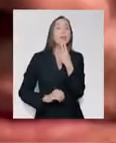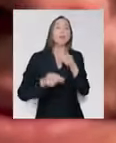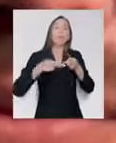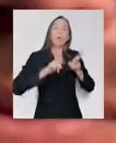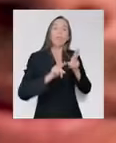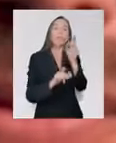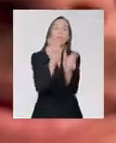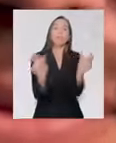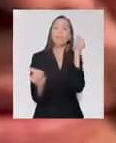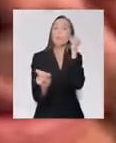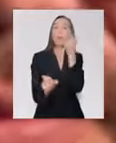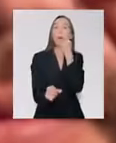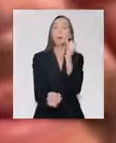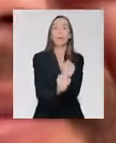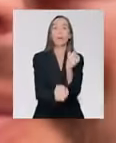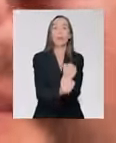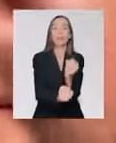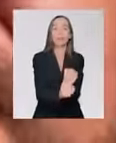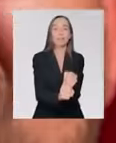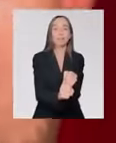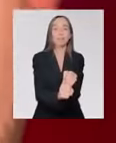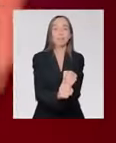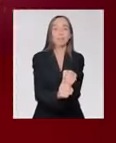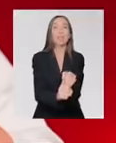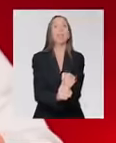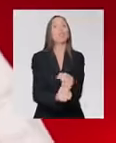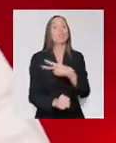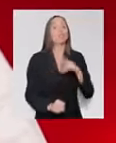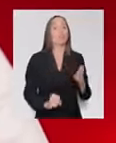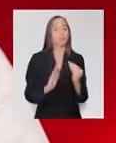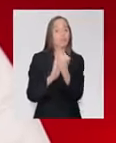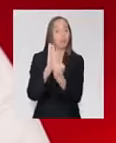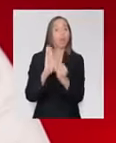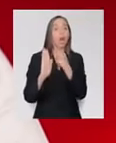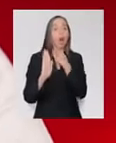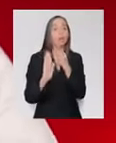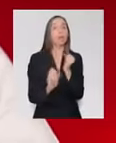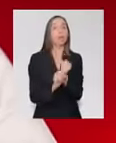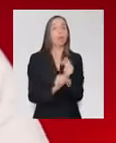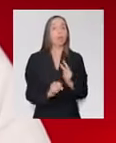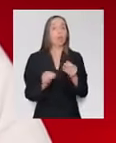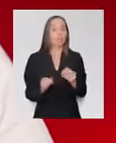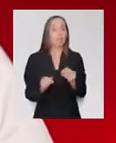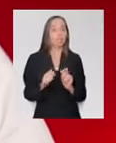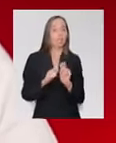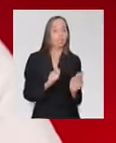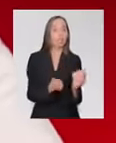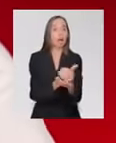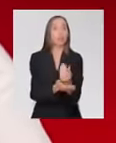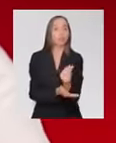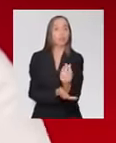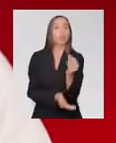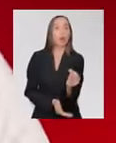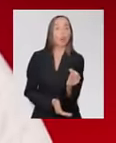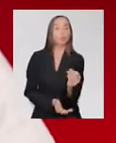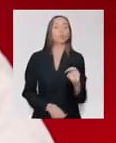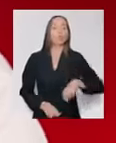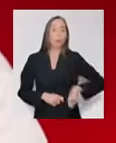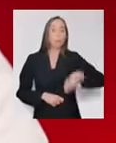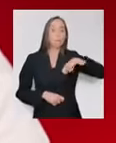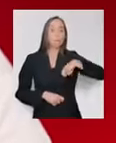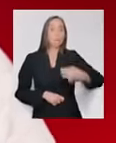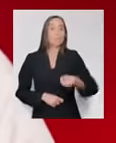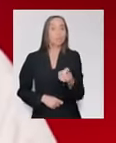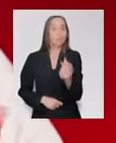los derechos de las trabajadoras y trabajadores. Porque tenemos que garantizar trabajo decente, salarios justos,